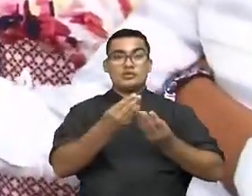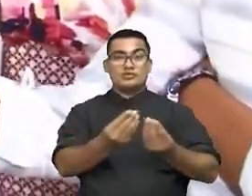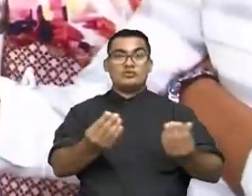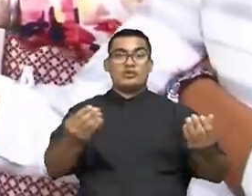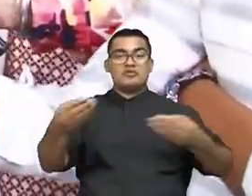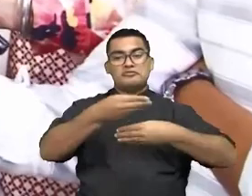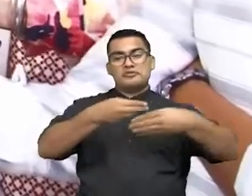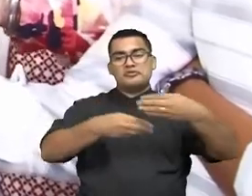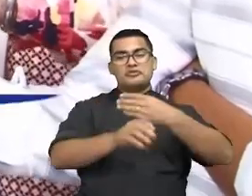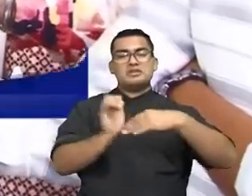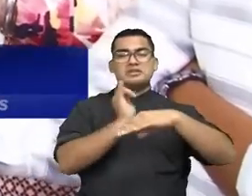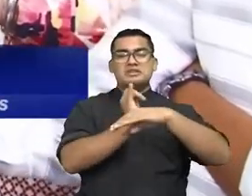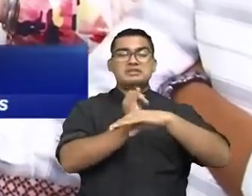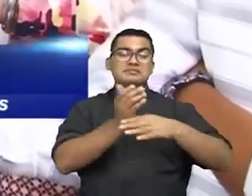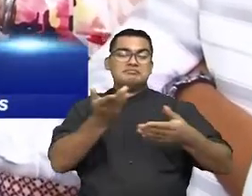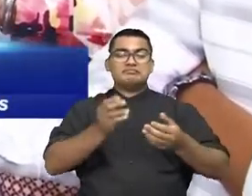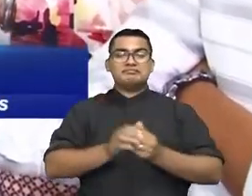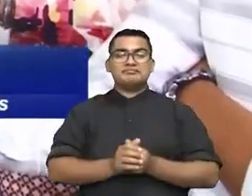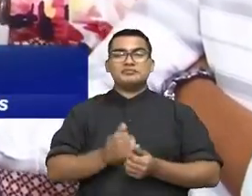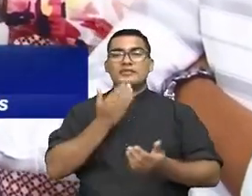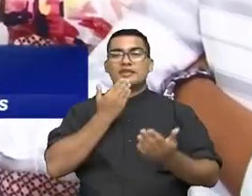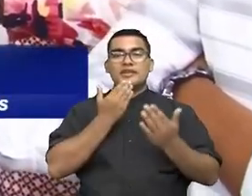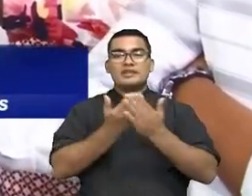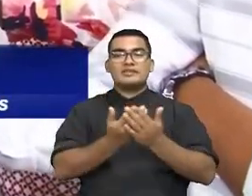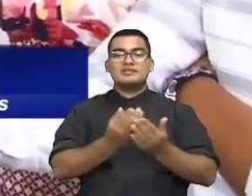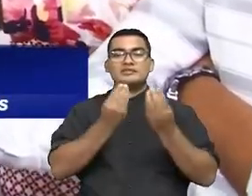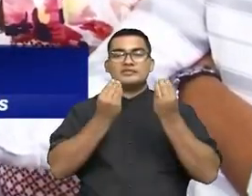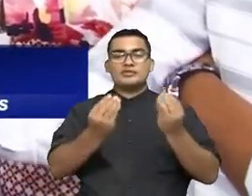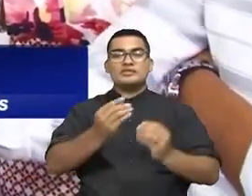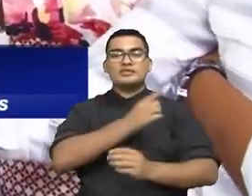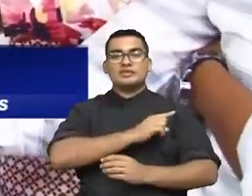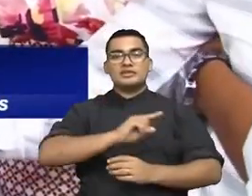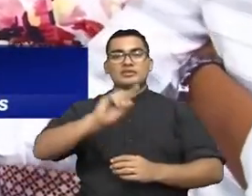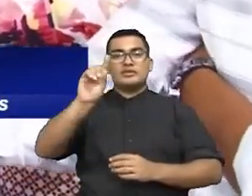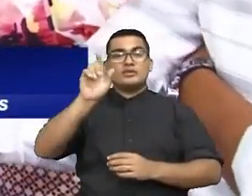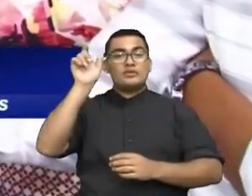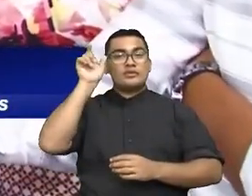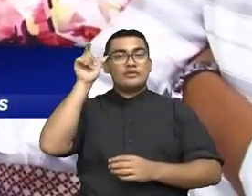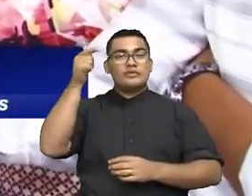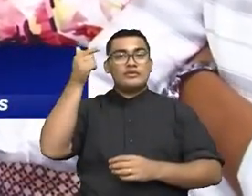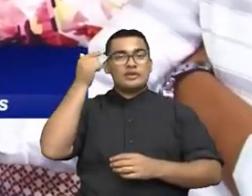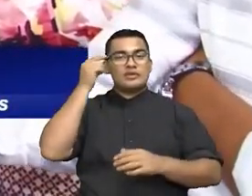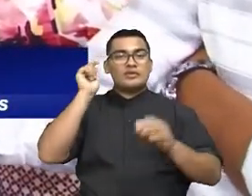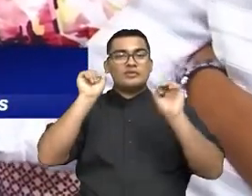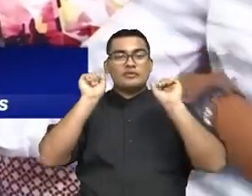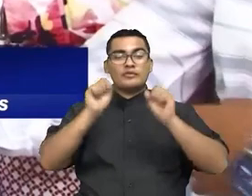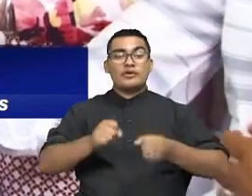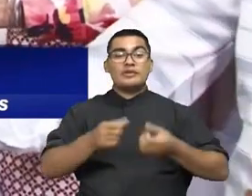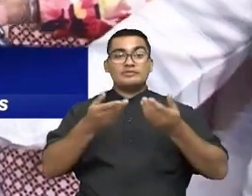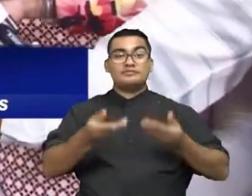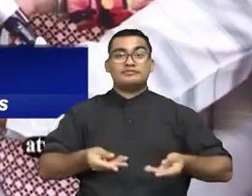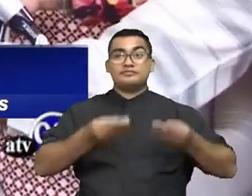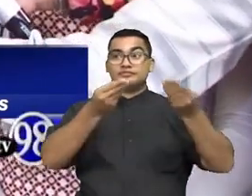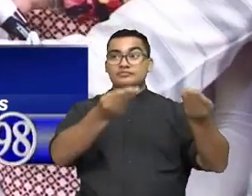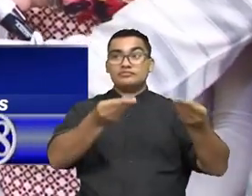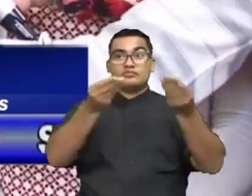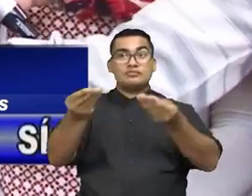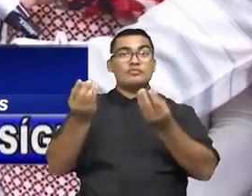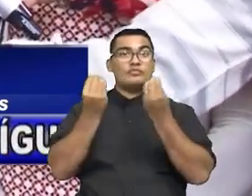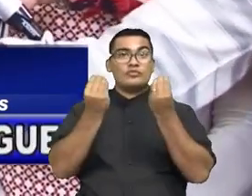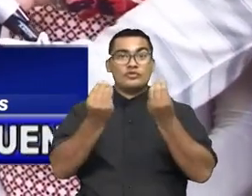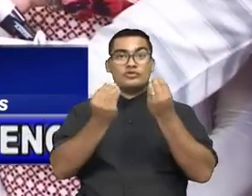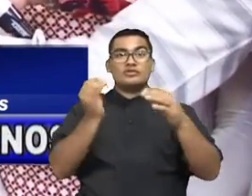Bueno, le damos gracias a Dios por la acción del gobierno de poder entregarle a muchas